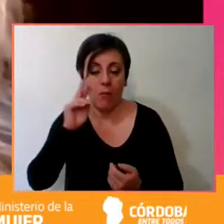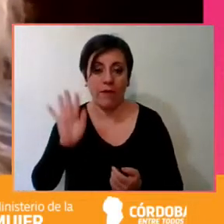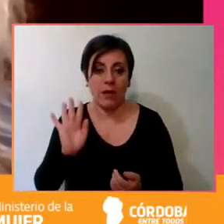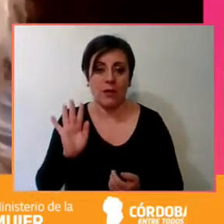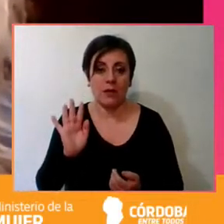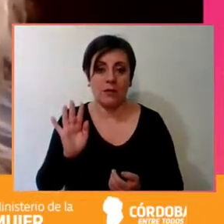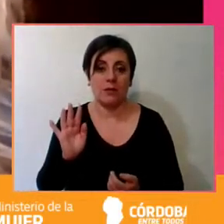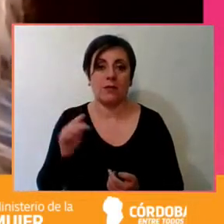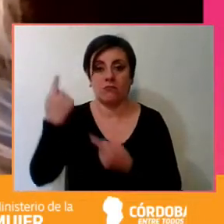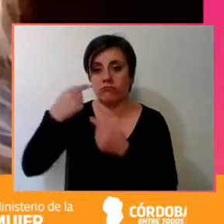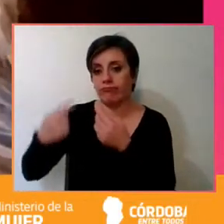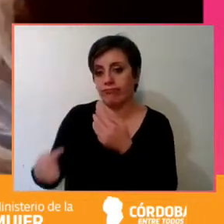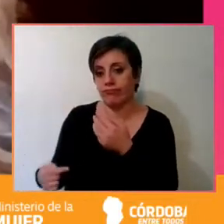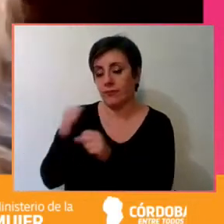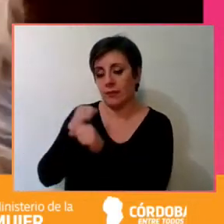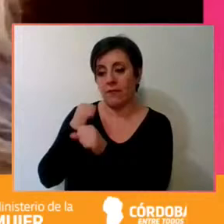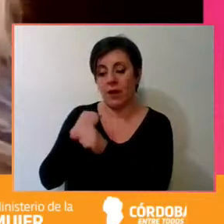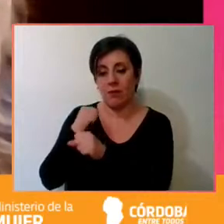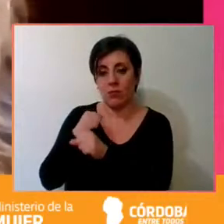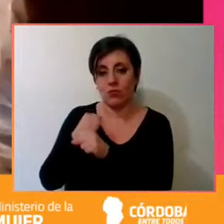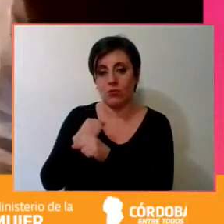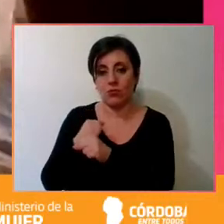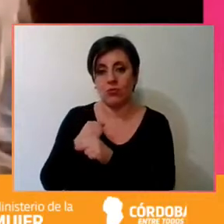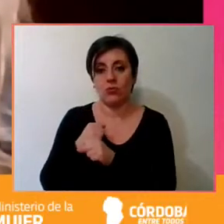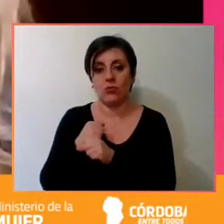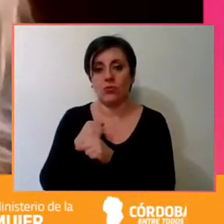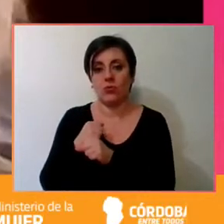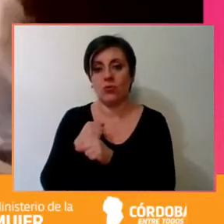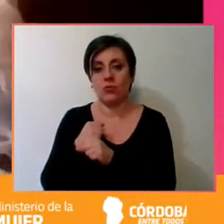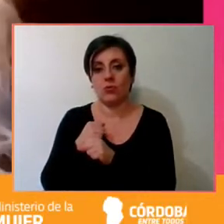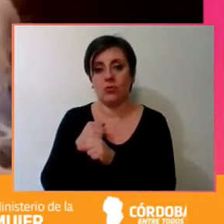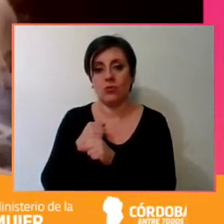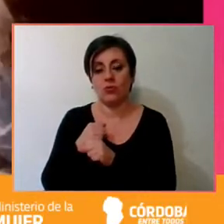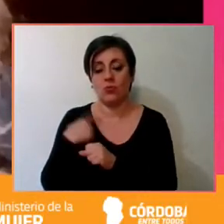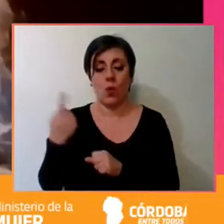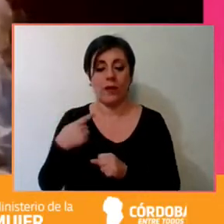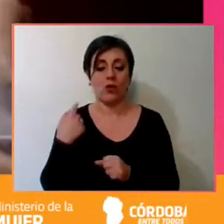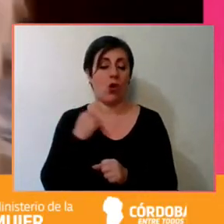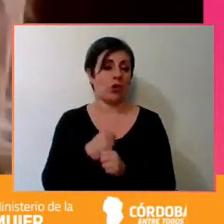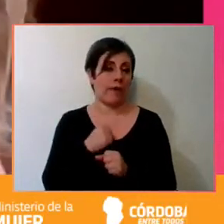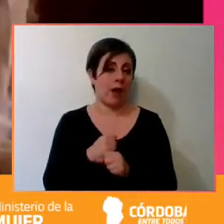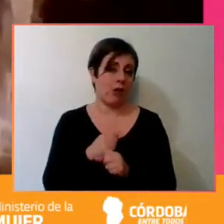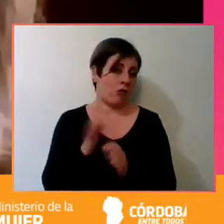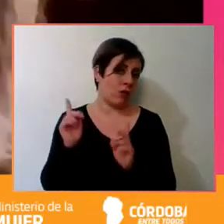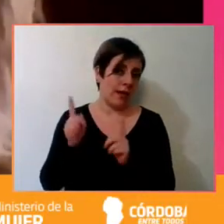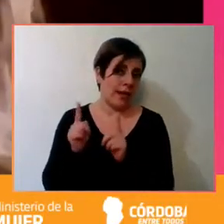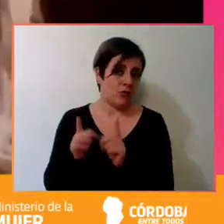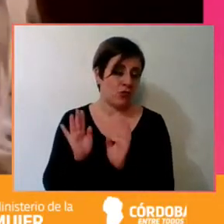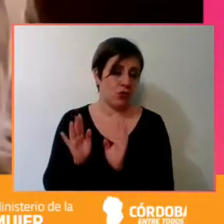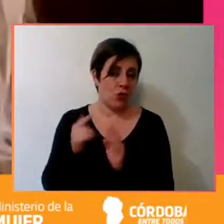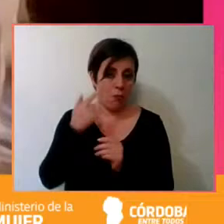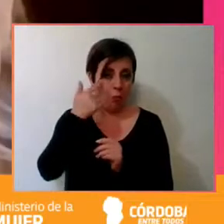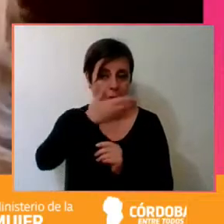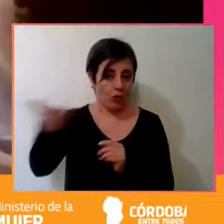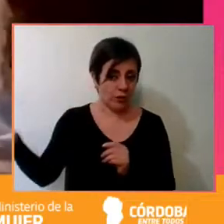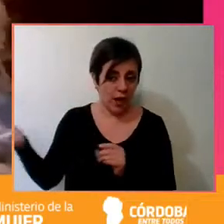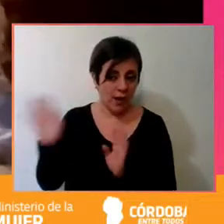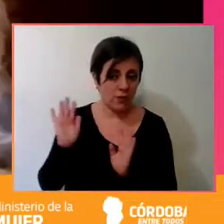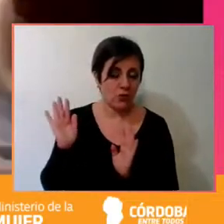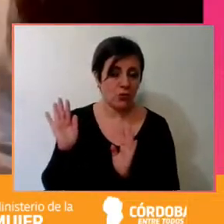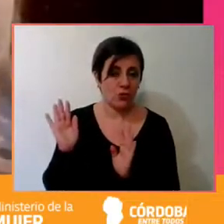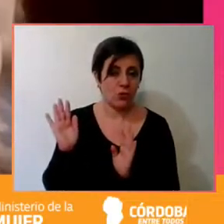serie de elementos que hemos venido trabajando, y que este es, y que nuestro trabajo consiste en poner eso en el centro